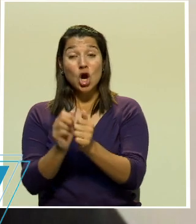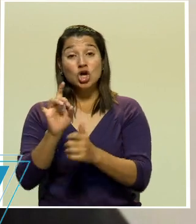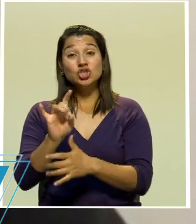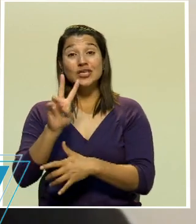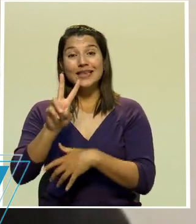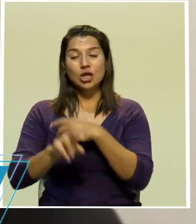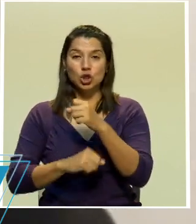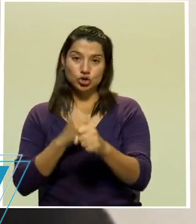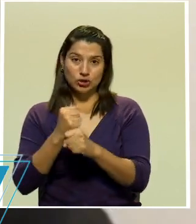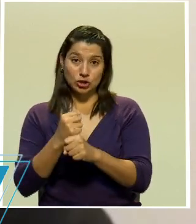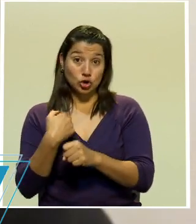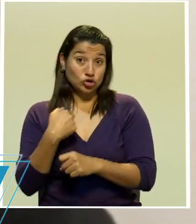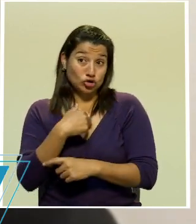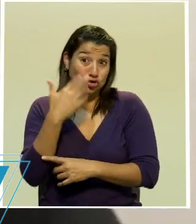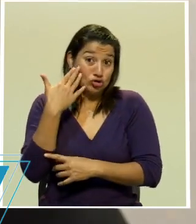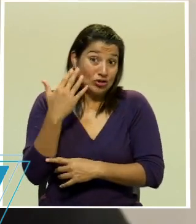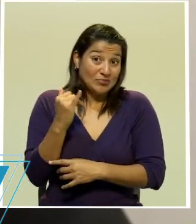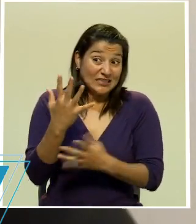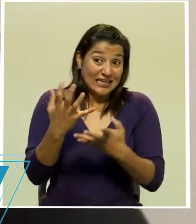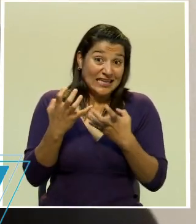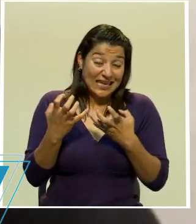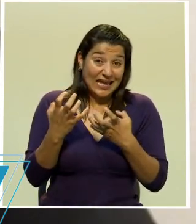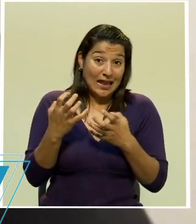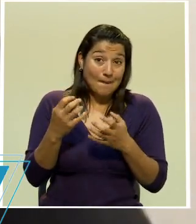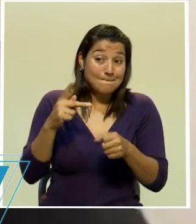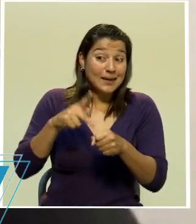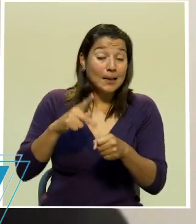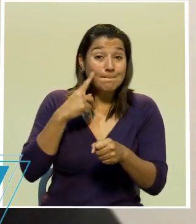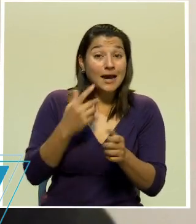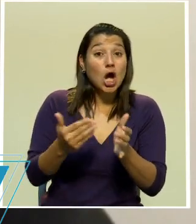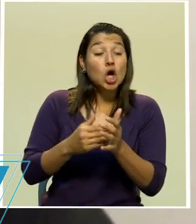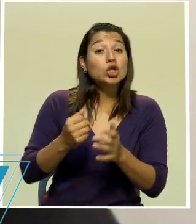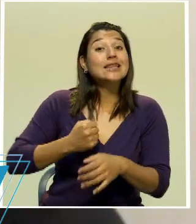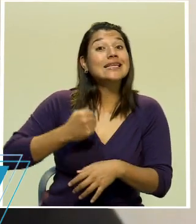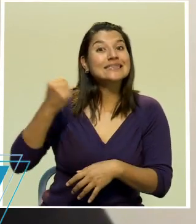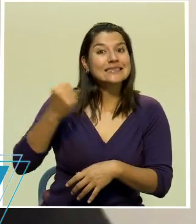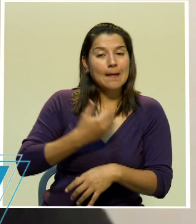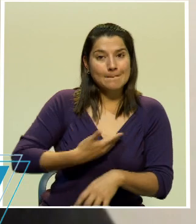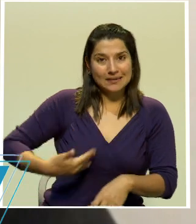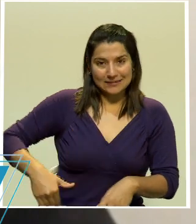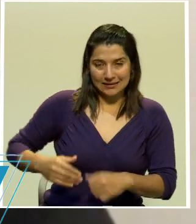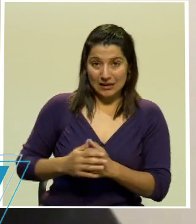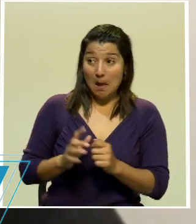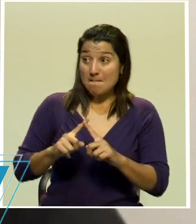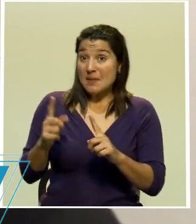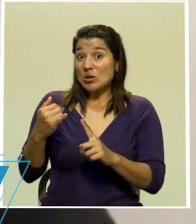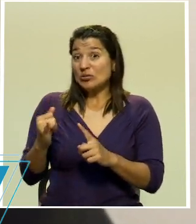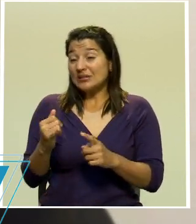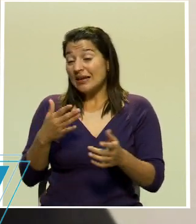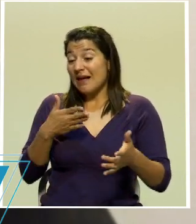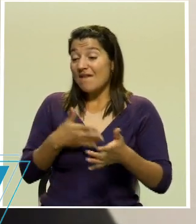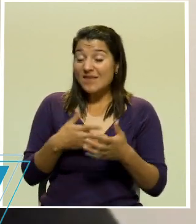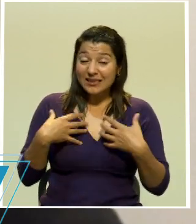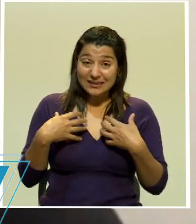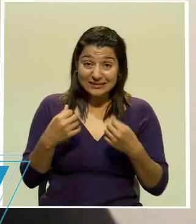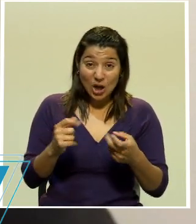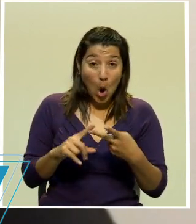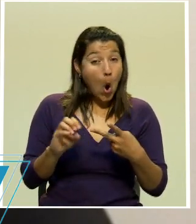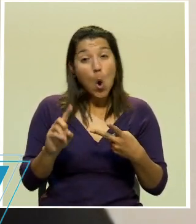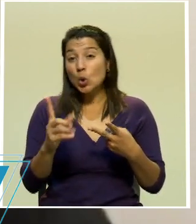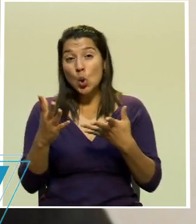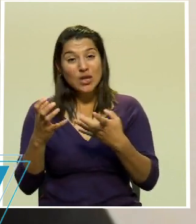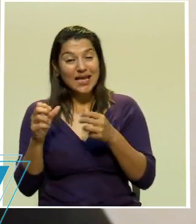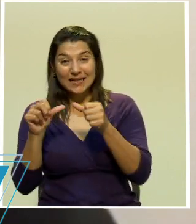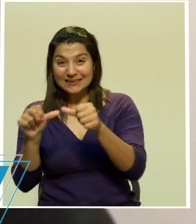4 años. No sabemos si va a buscar la reelección, pero si sufría algún quebranto de salud o si no quisiera buscar la reelección por un asunto de edad, entonces